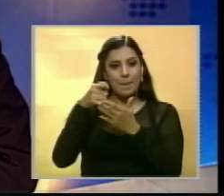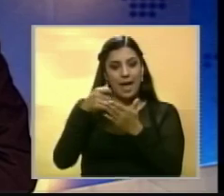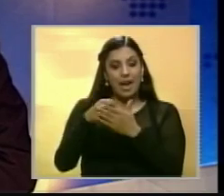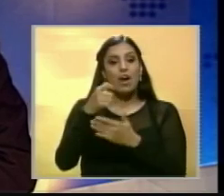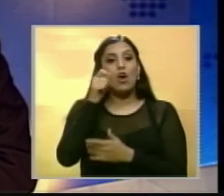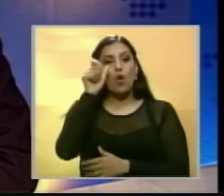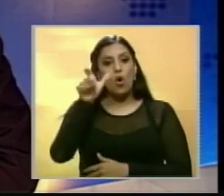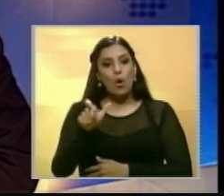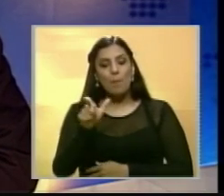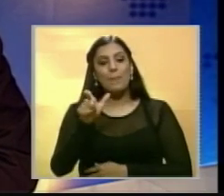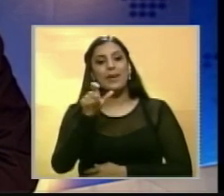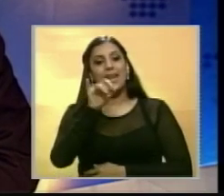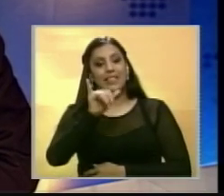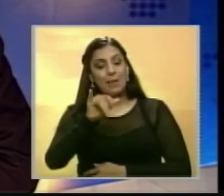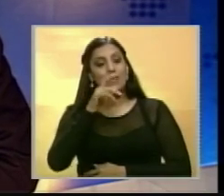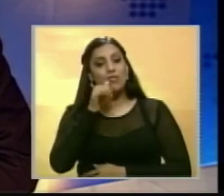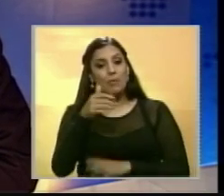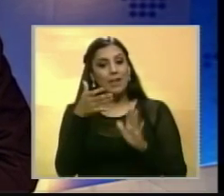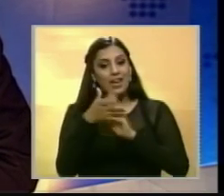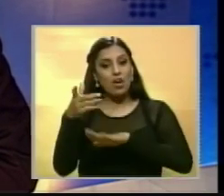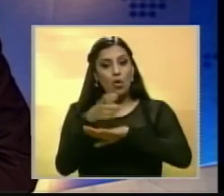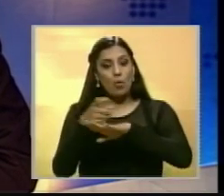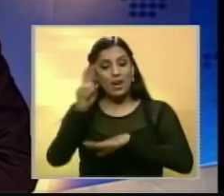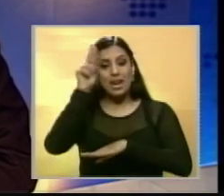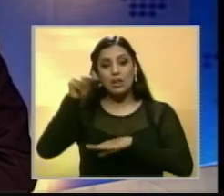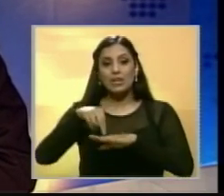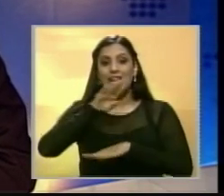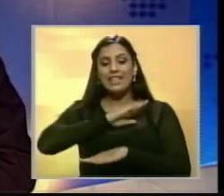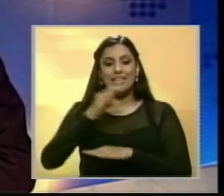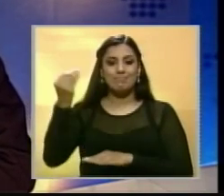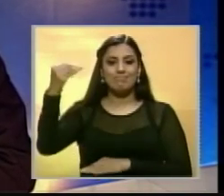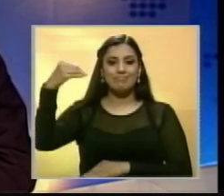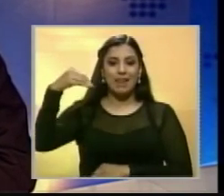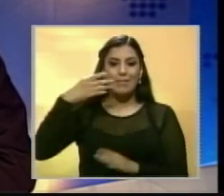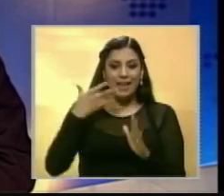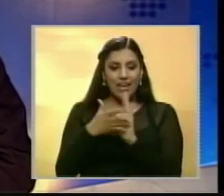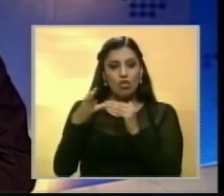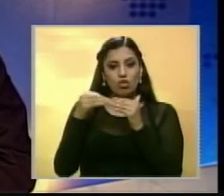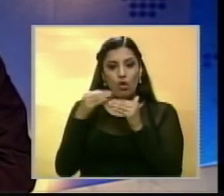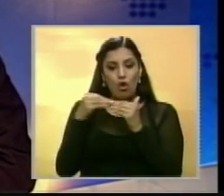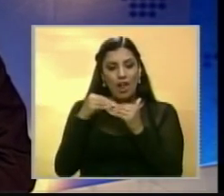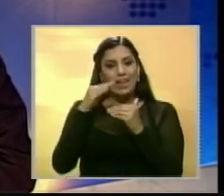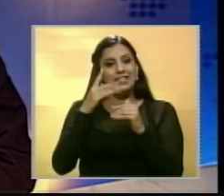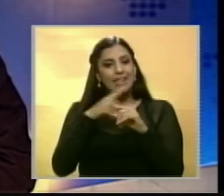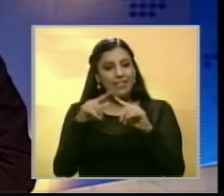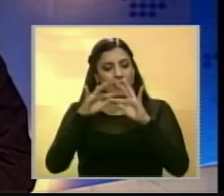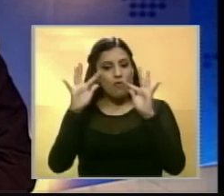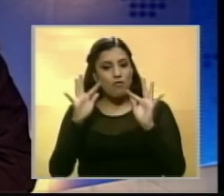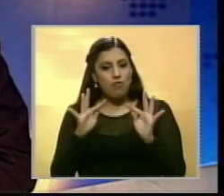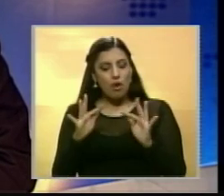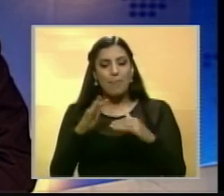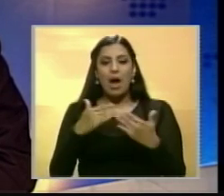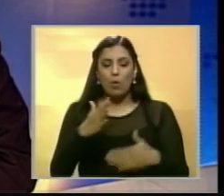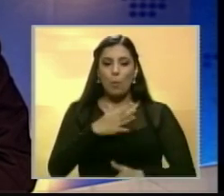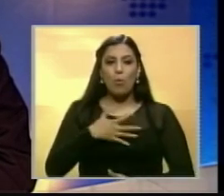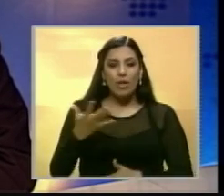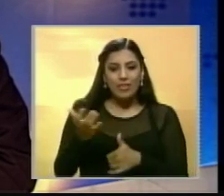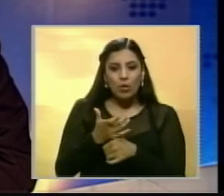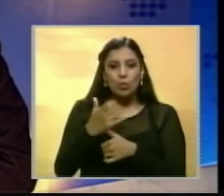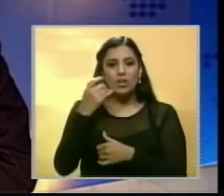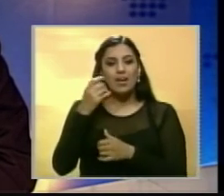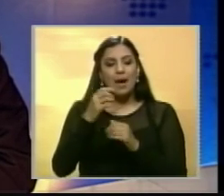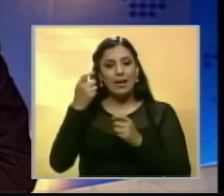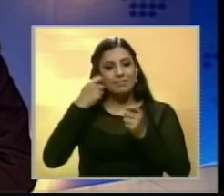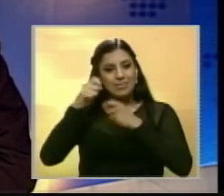Extranjera, Jesús Farías, aseguró que el gobierno nacional apunta a incrementar la fuente de divisas de manera diversificada, lo cual pudiera lograrse con